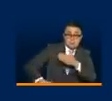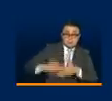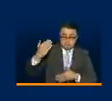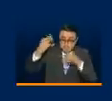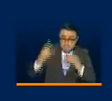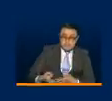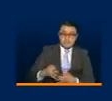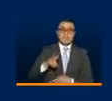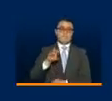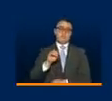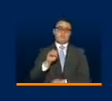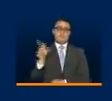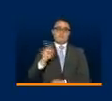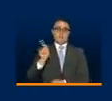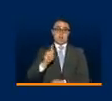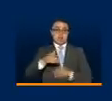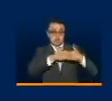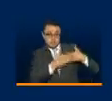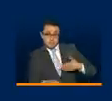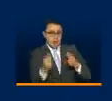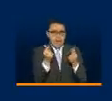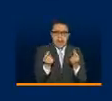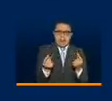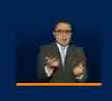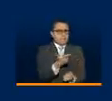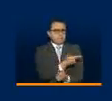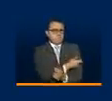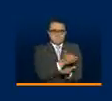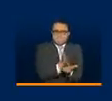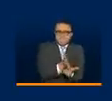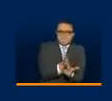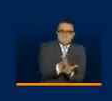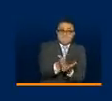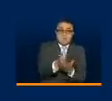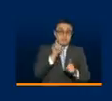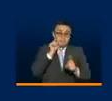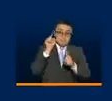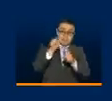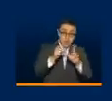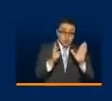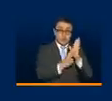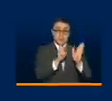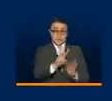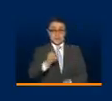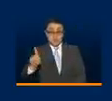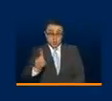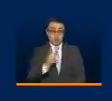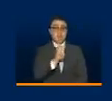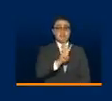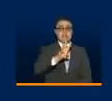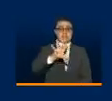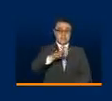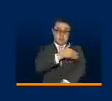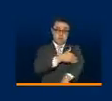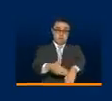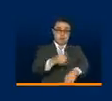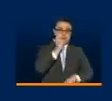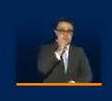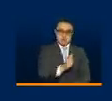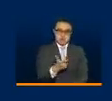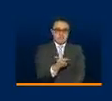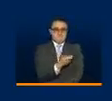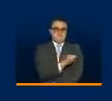no solamente tenga la velocidad, la gradualidad y la sostenibilidad que se quiere para en el año 2021 llegar a 35 millones de colombianos,